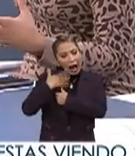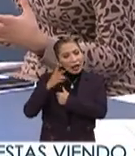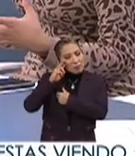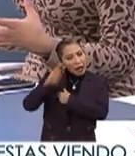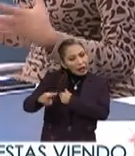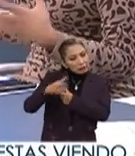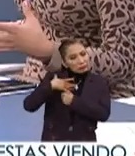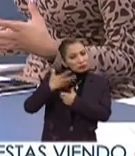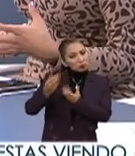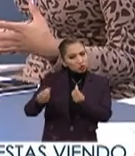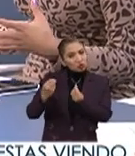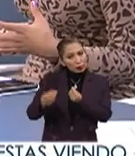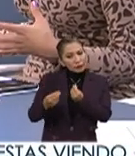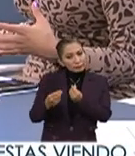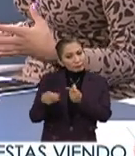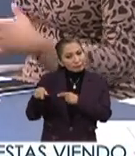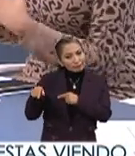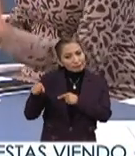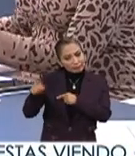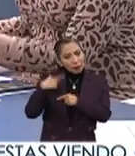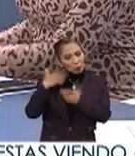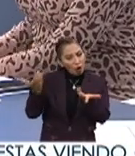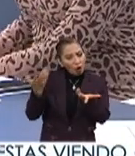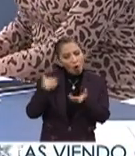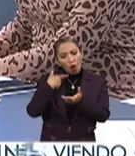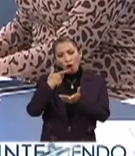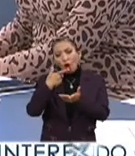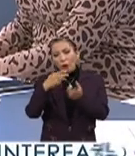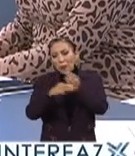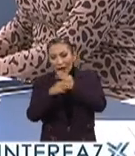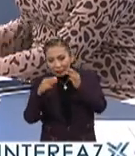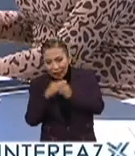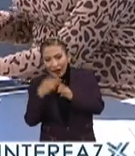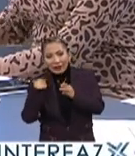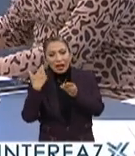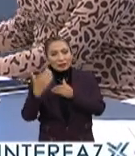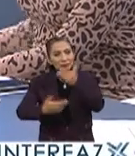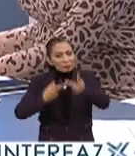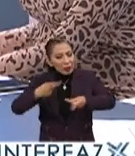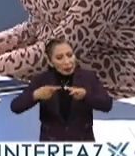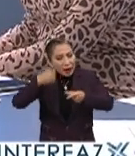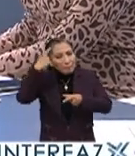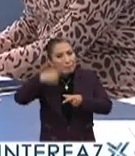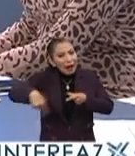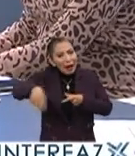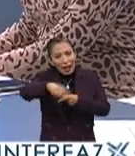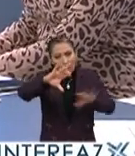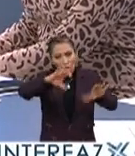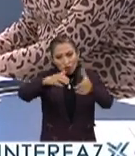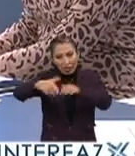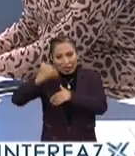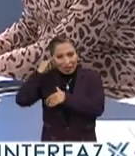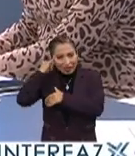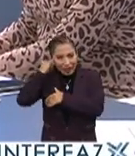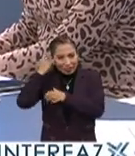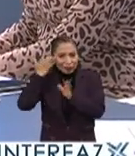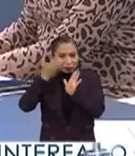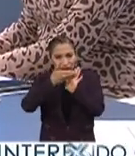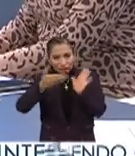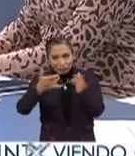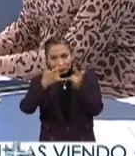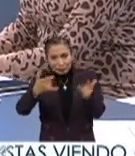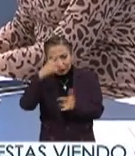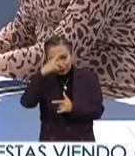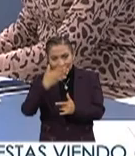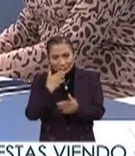abrazan muchas de las disciplinas que se han desarrollado en las comunidades indígenas a lo largo de toda la